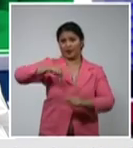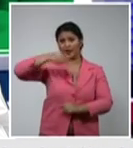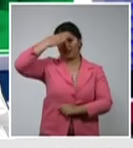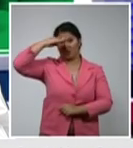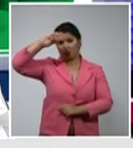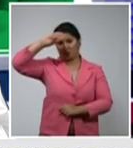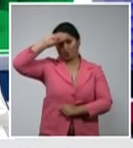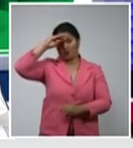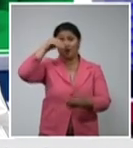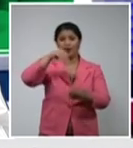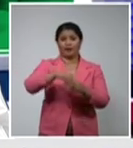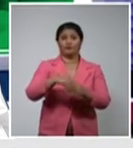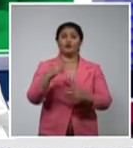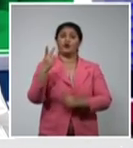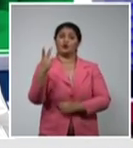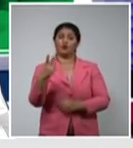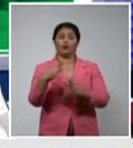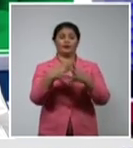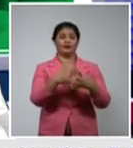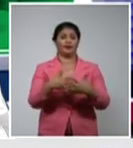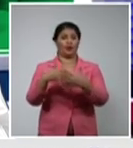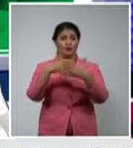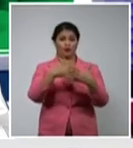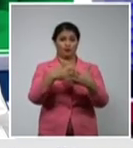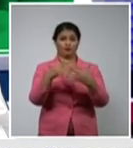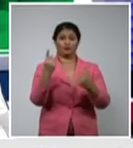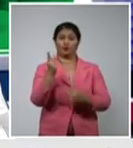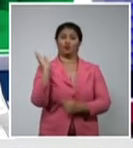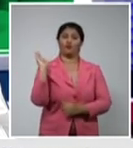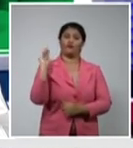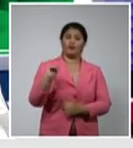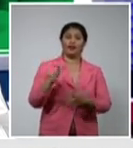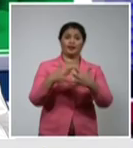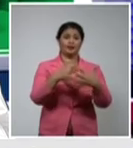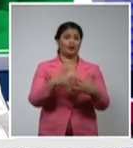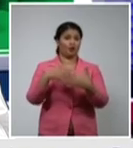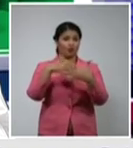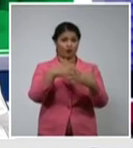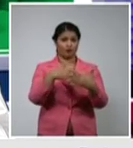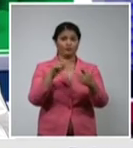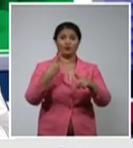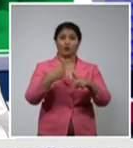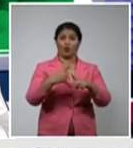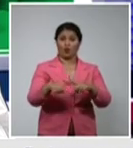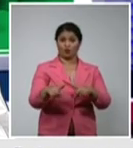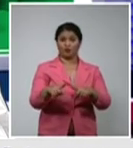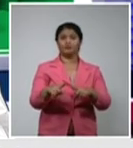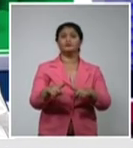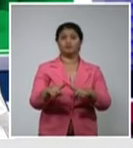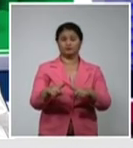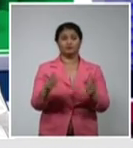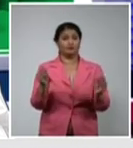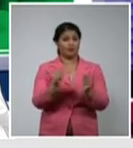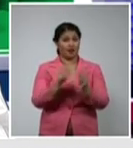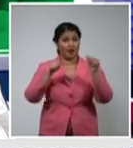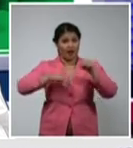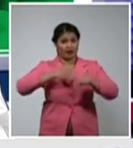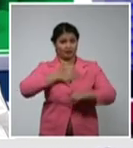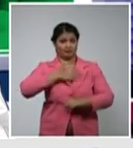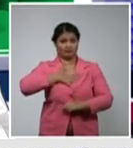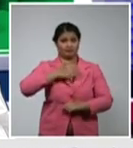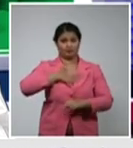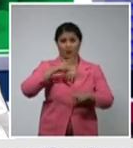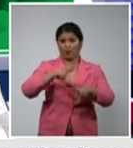2 norteamericanos, 1 procedente de Estados Unidos y 1 autóctono de aquí de La Habana,